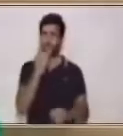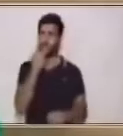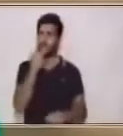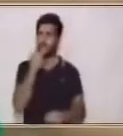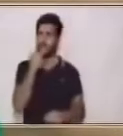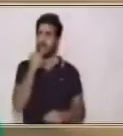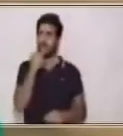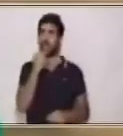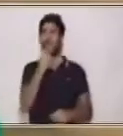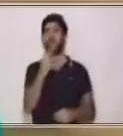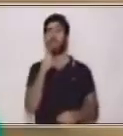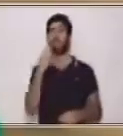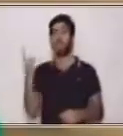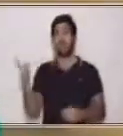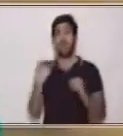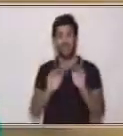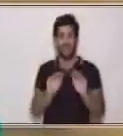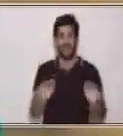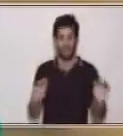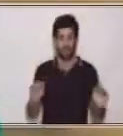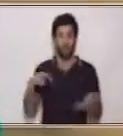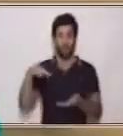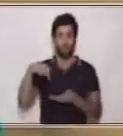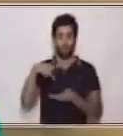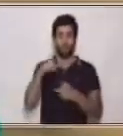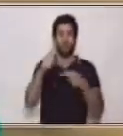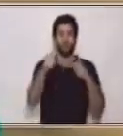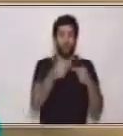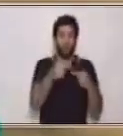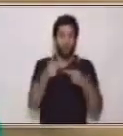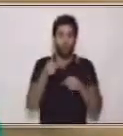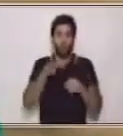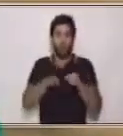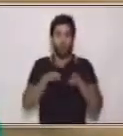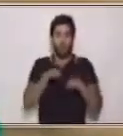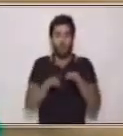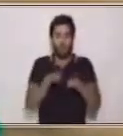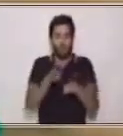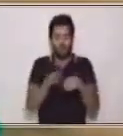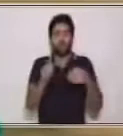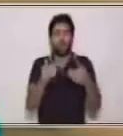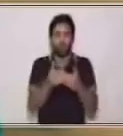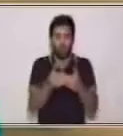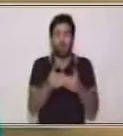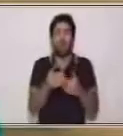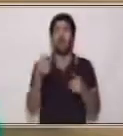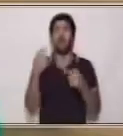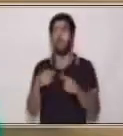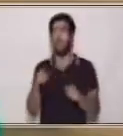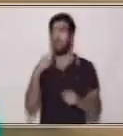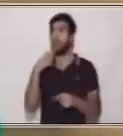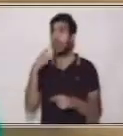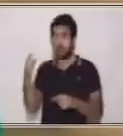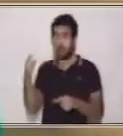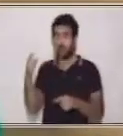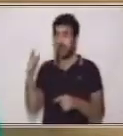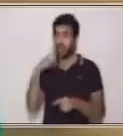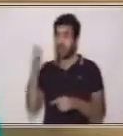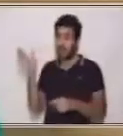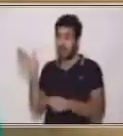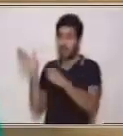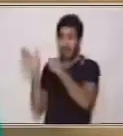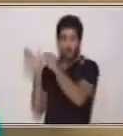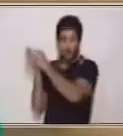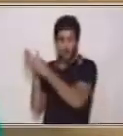más cortos que los de los adultos. Pero el niño, según el estudio y